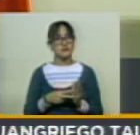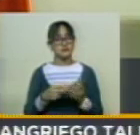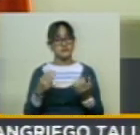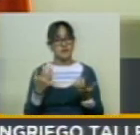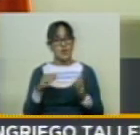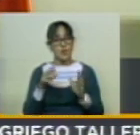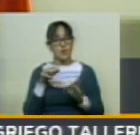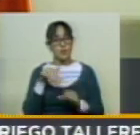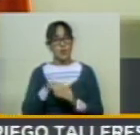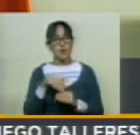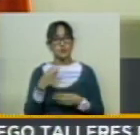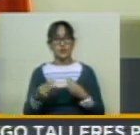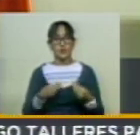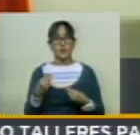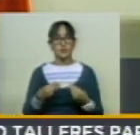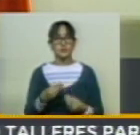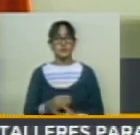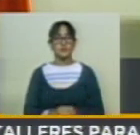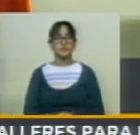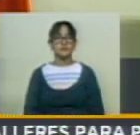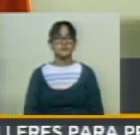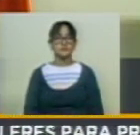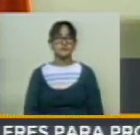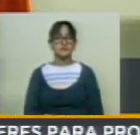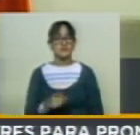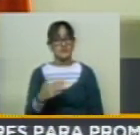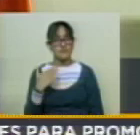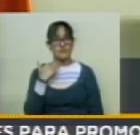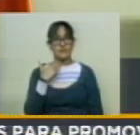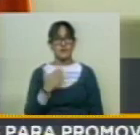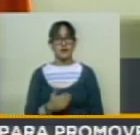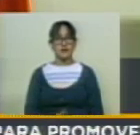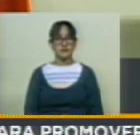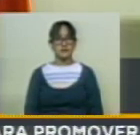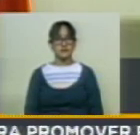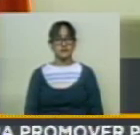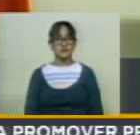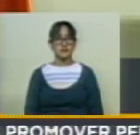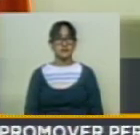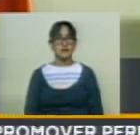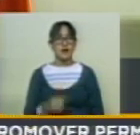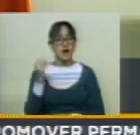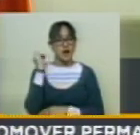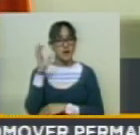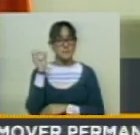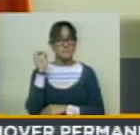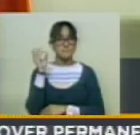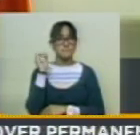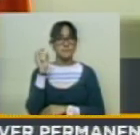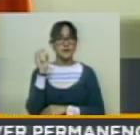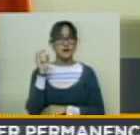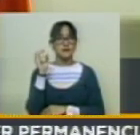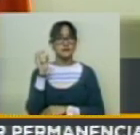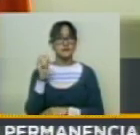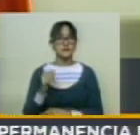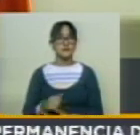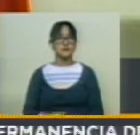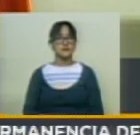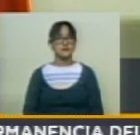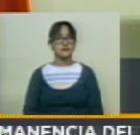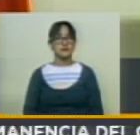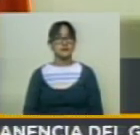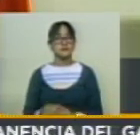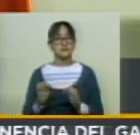del voto. Y esto es una falta. La campaña que se haga en relación con esto